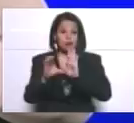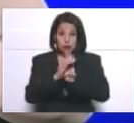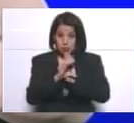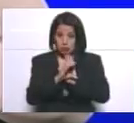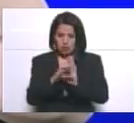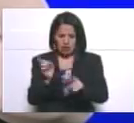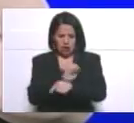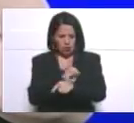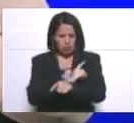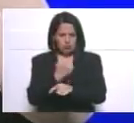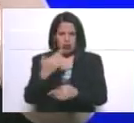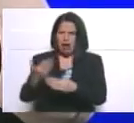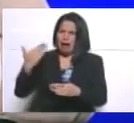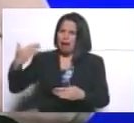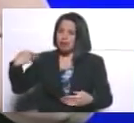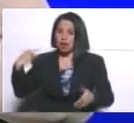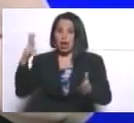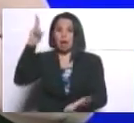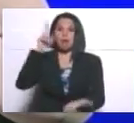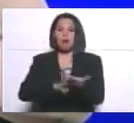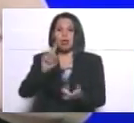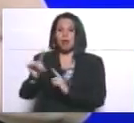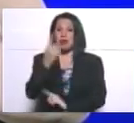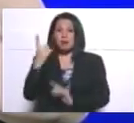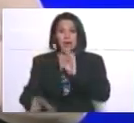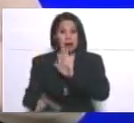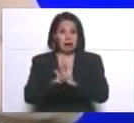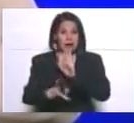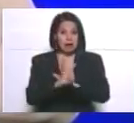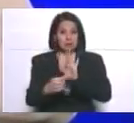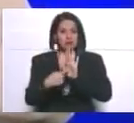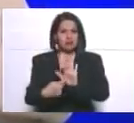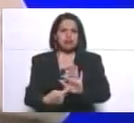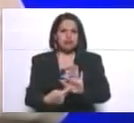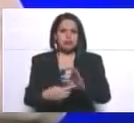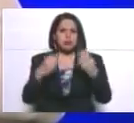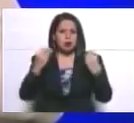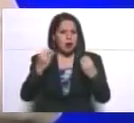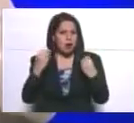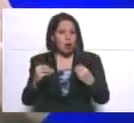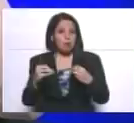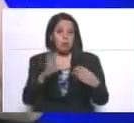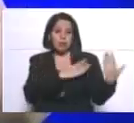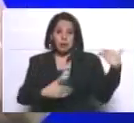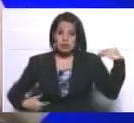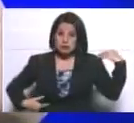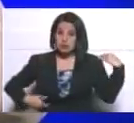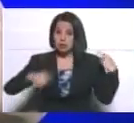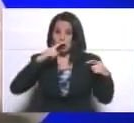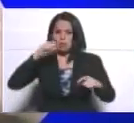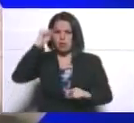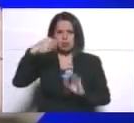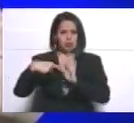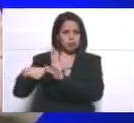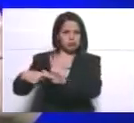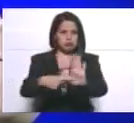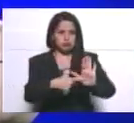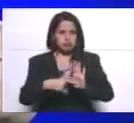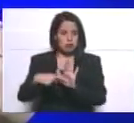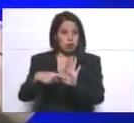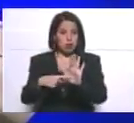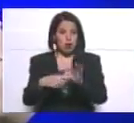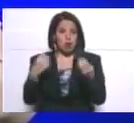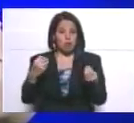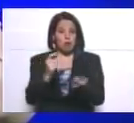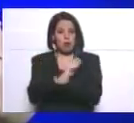minutos venimos de aprobar la primera ley de las que fue presentada por el presidente Nicolás Maduro en el marco de la